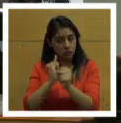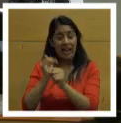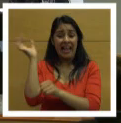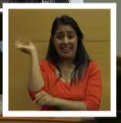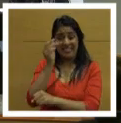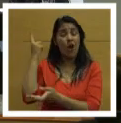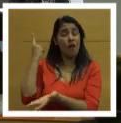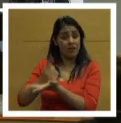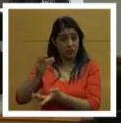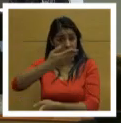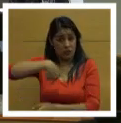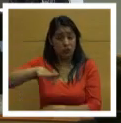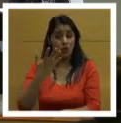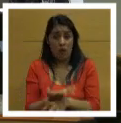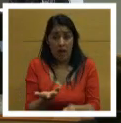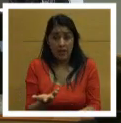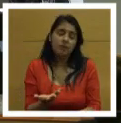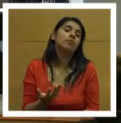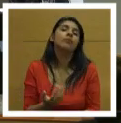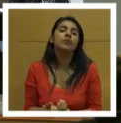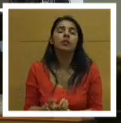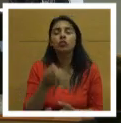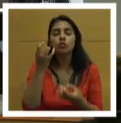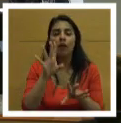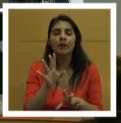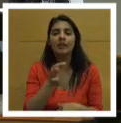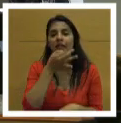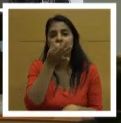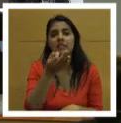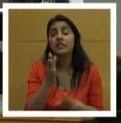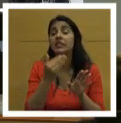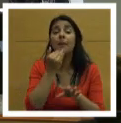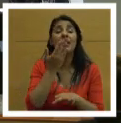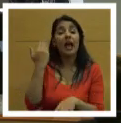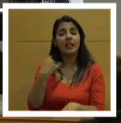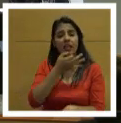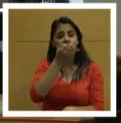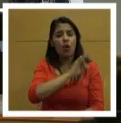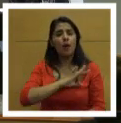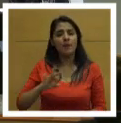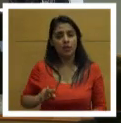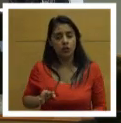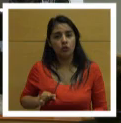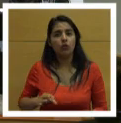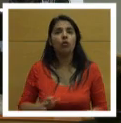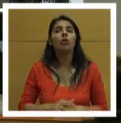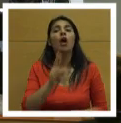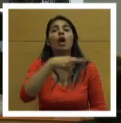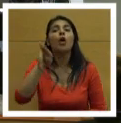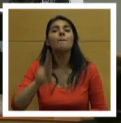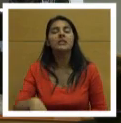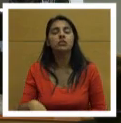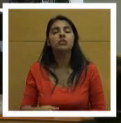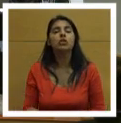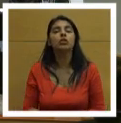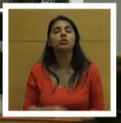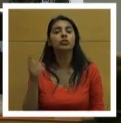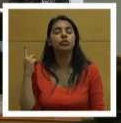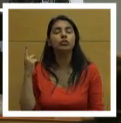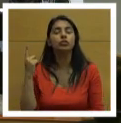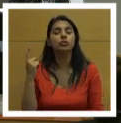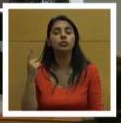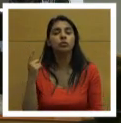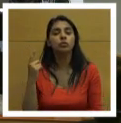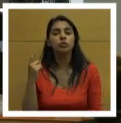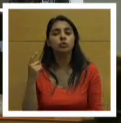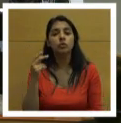ese sentido. Solamente mencionar algunos de los que expresaron también los señores ministros, la Convención contra la